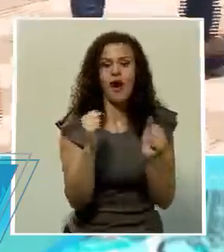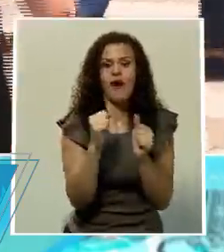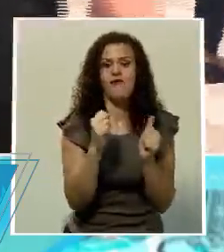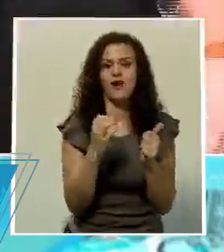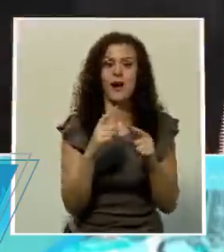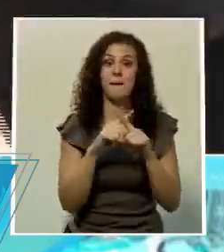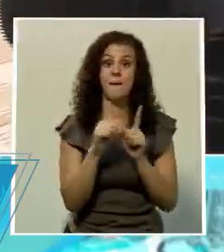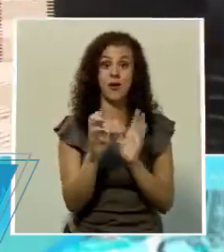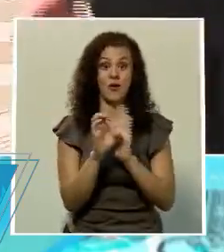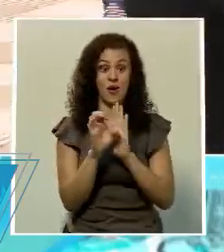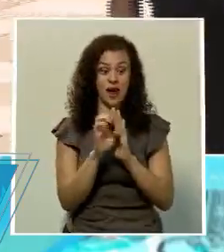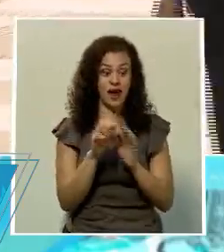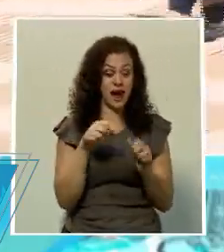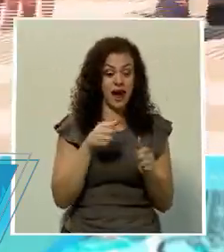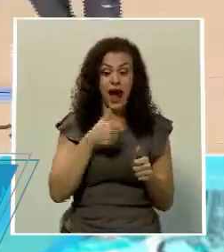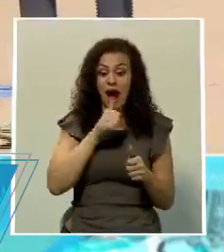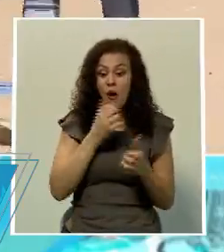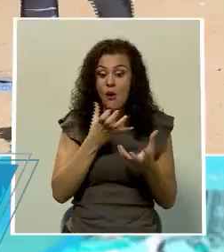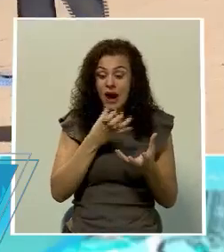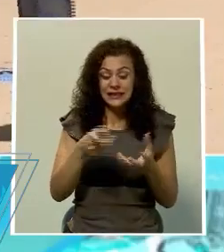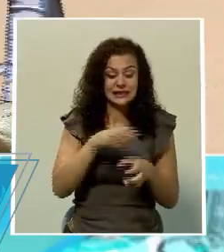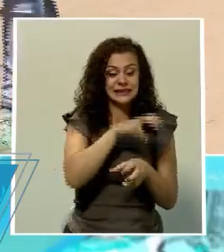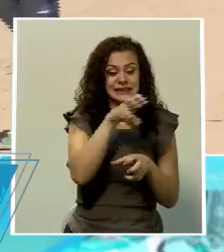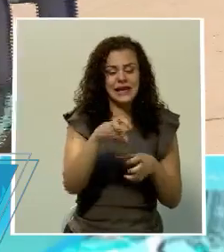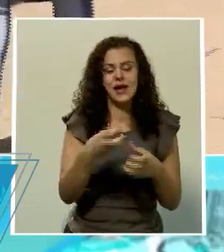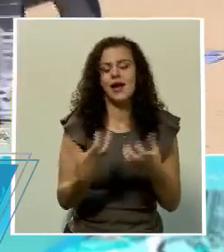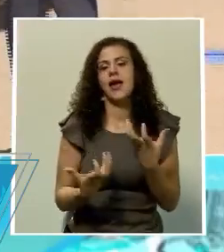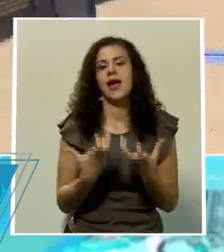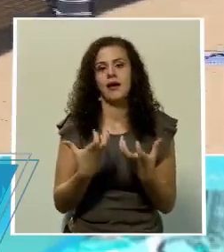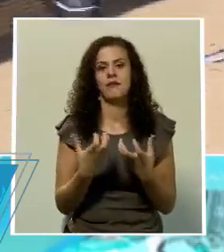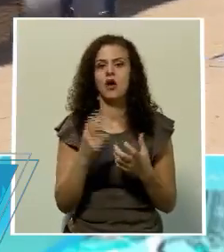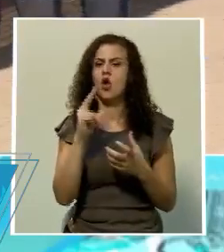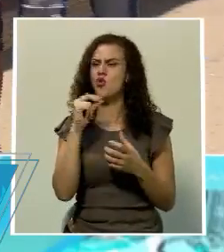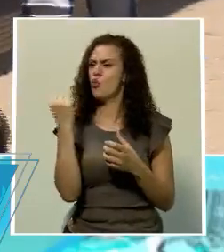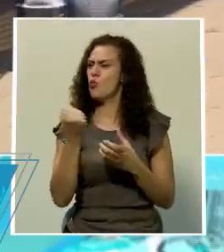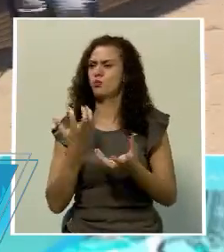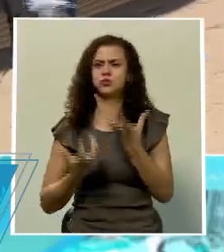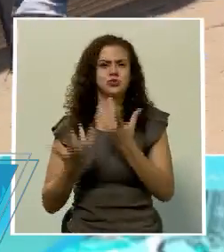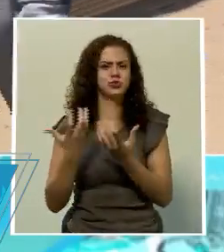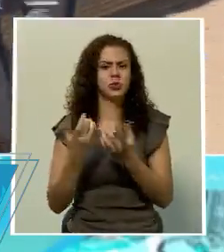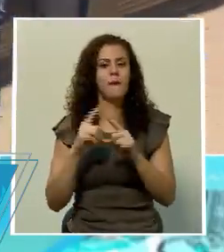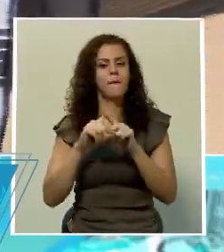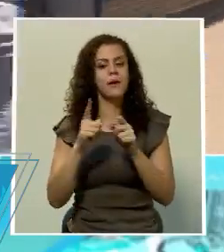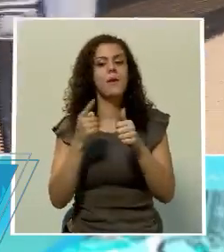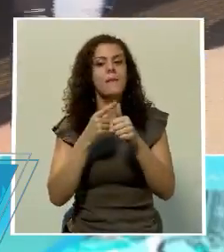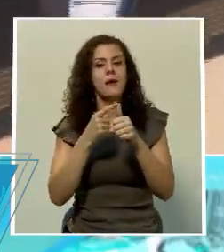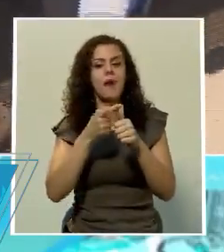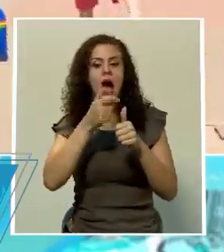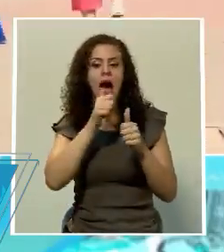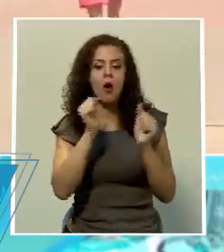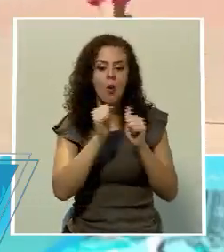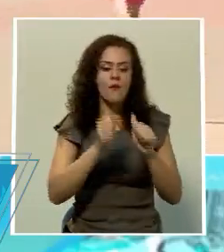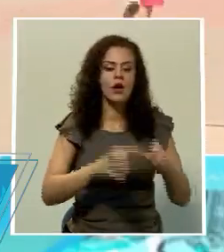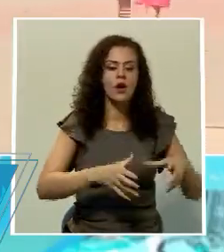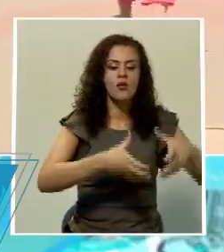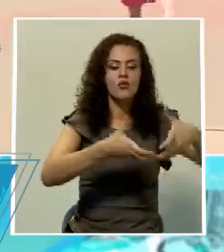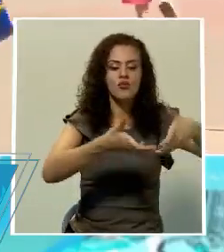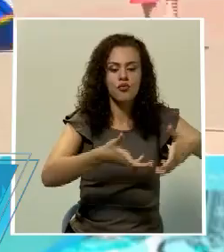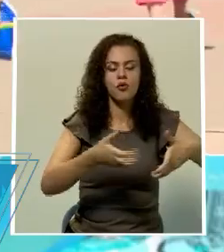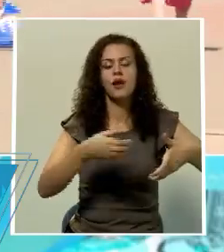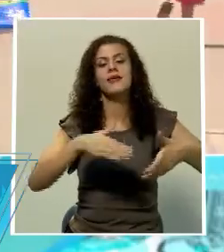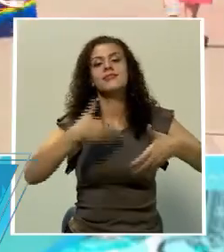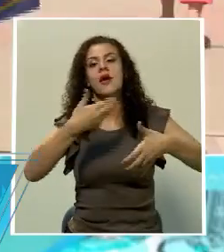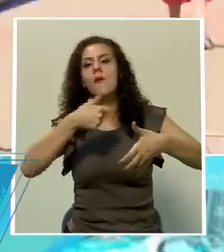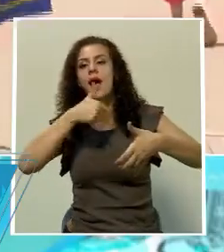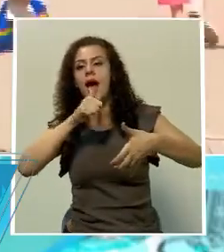fría. Pero si encuentra el agua hirviendo, se va a quemar. Entonces, que no sea tan hirviendo, que se vierta primero el agua fría en la tina